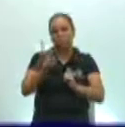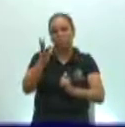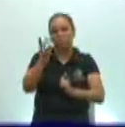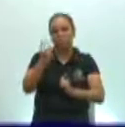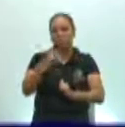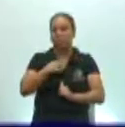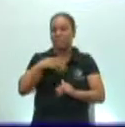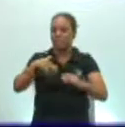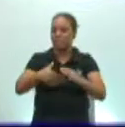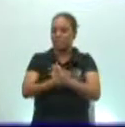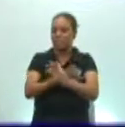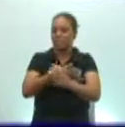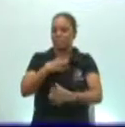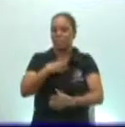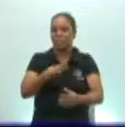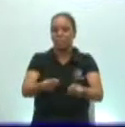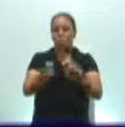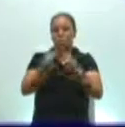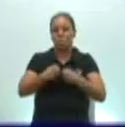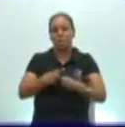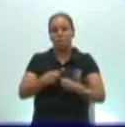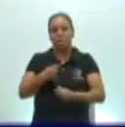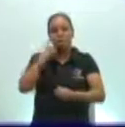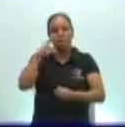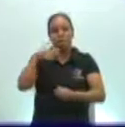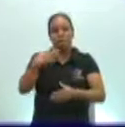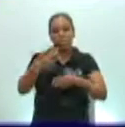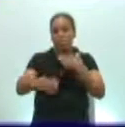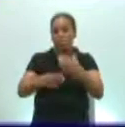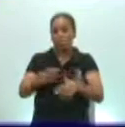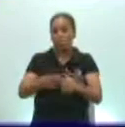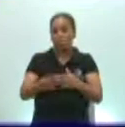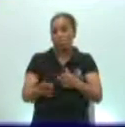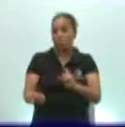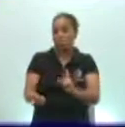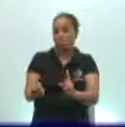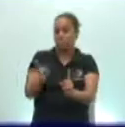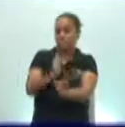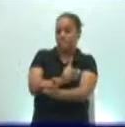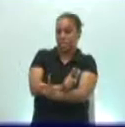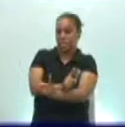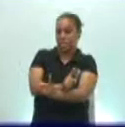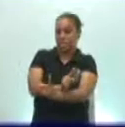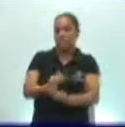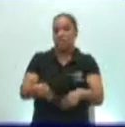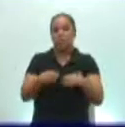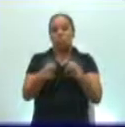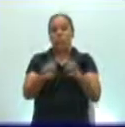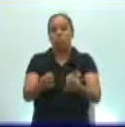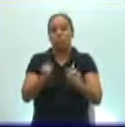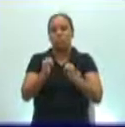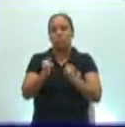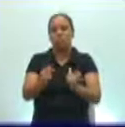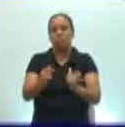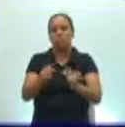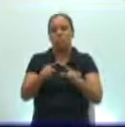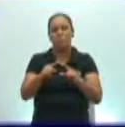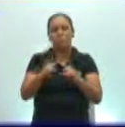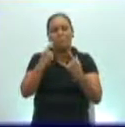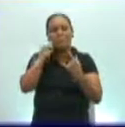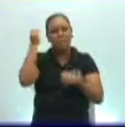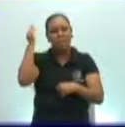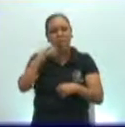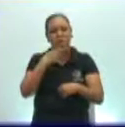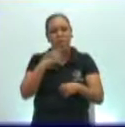fórmula química nos brinda. Pero veamos el proceso inverso. Les voy a mostrar la información para ver cómo a partir de esa